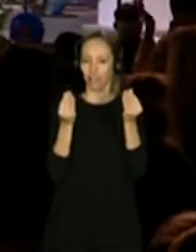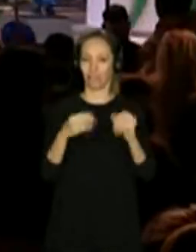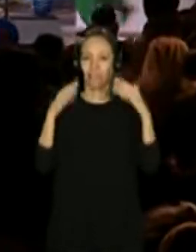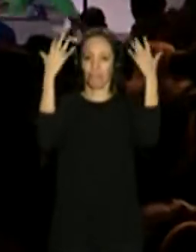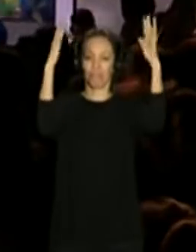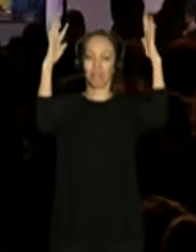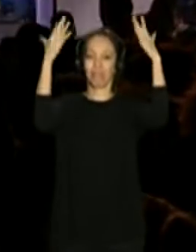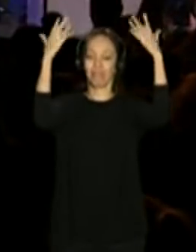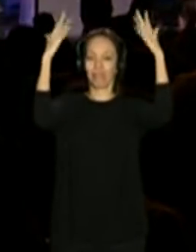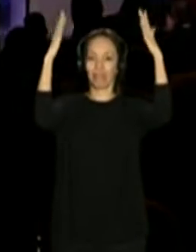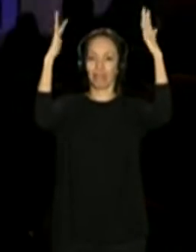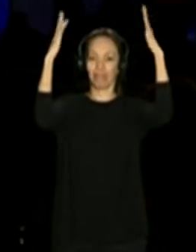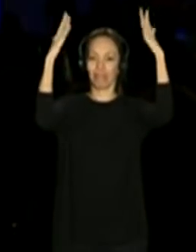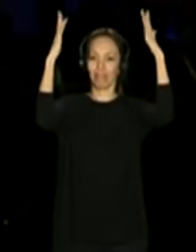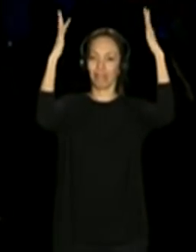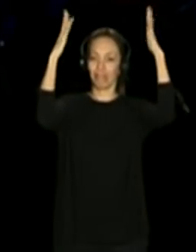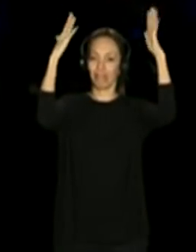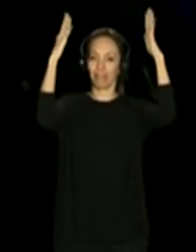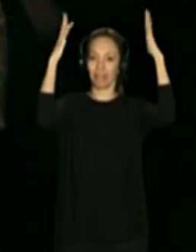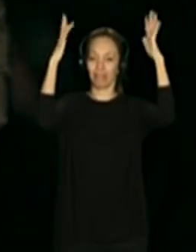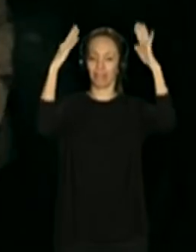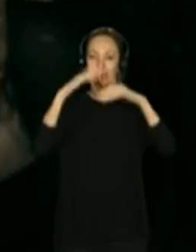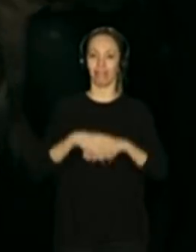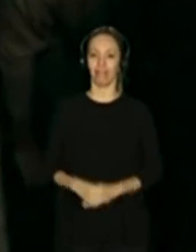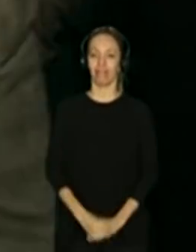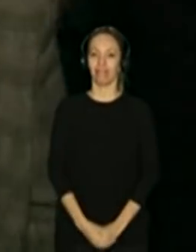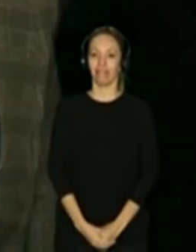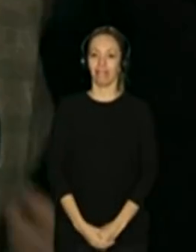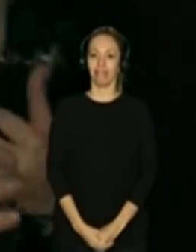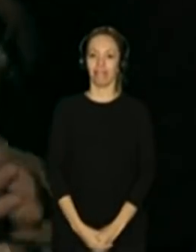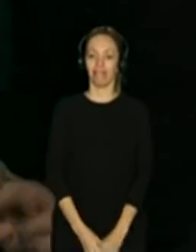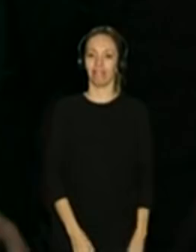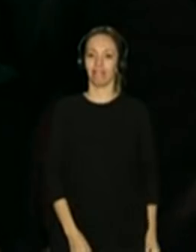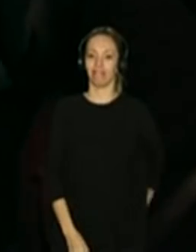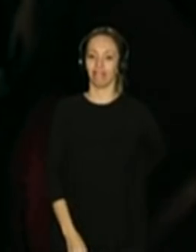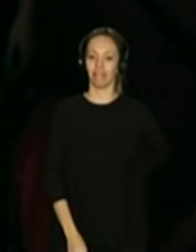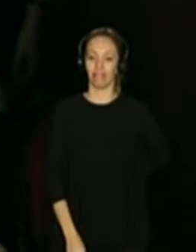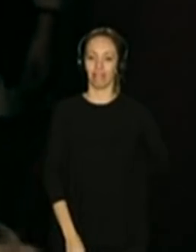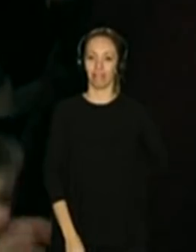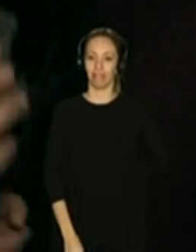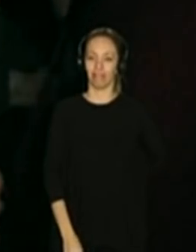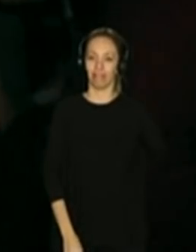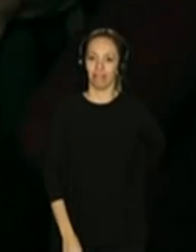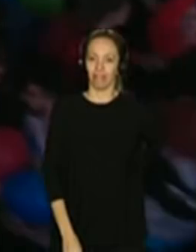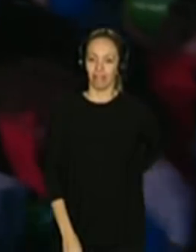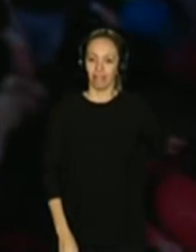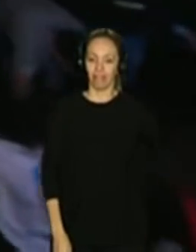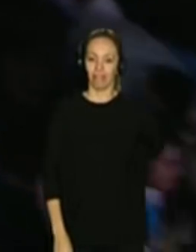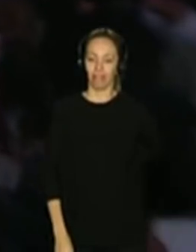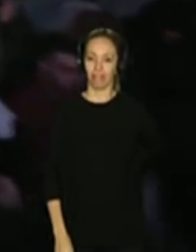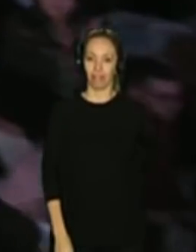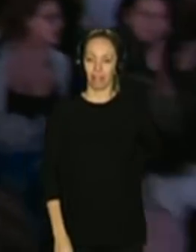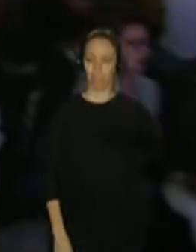Presentan los ZZ Arrolladores, como pueden ustedes comprobar, con la voz de Besai al frente como solista en esta